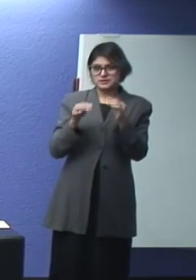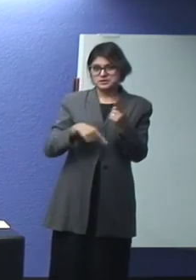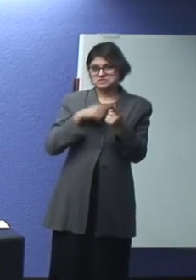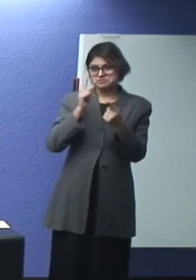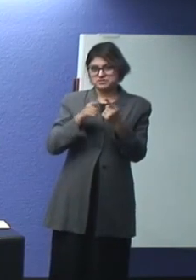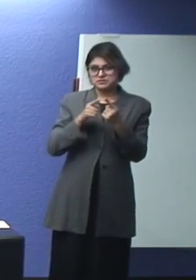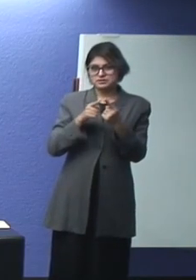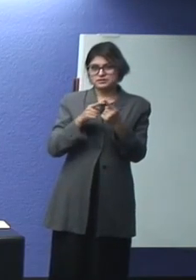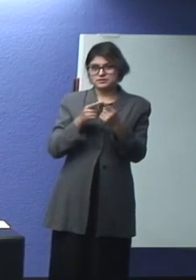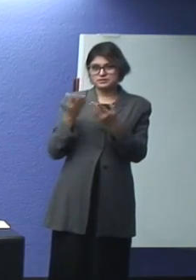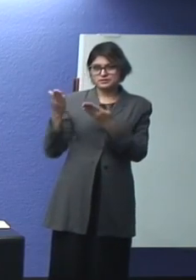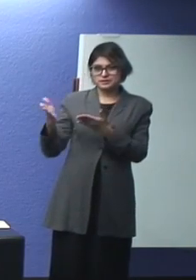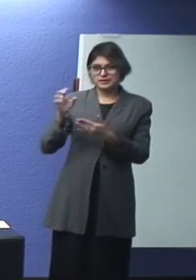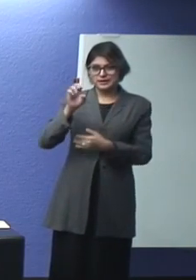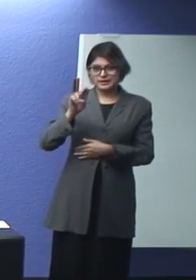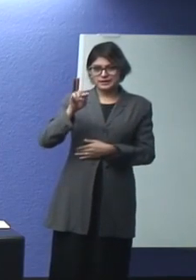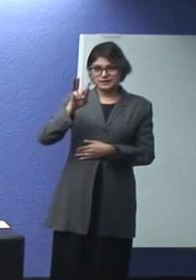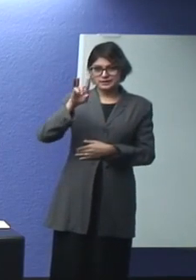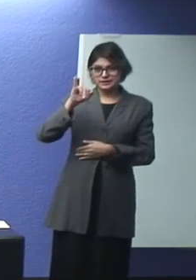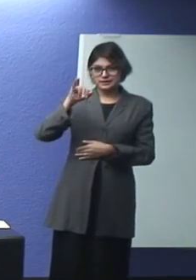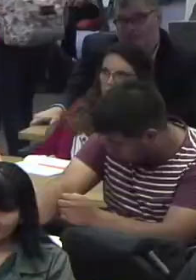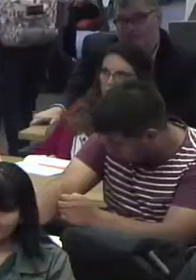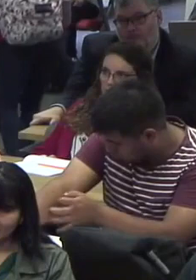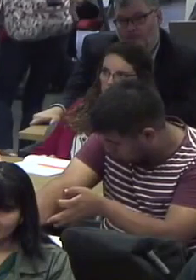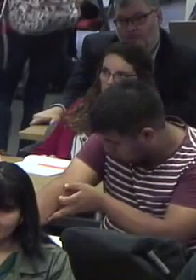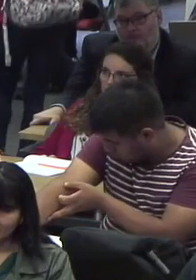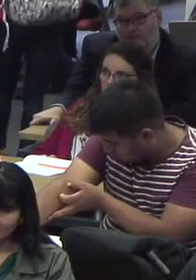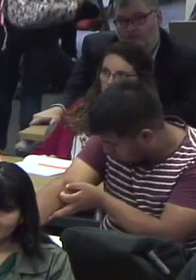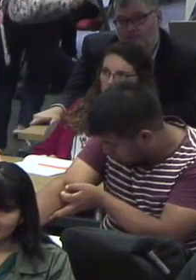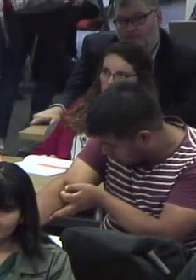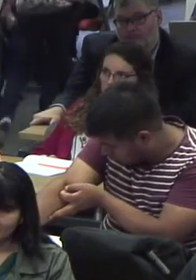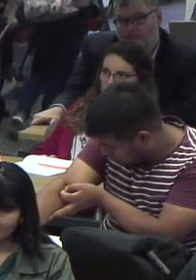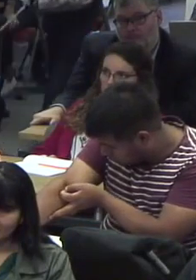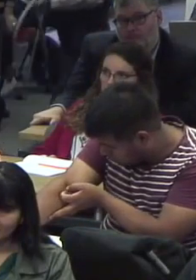principalmente para Enrique. O sea, concuerdo con él, yo igual tengo una condición de discapacidad,